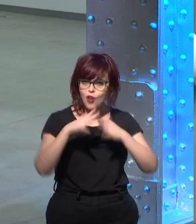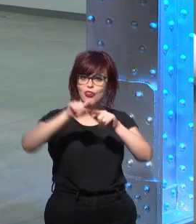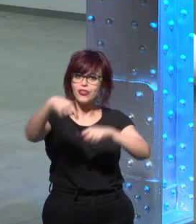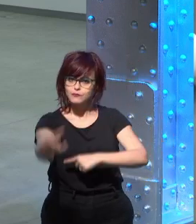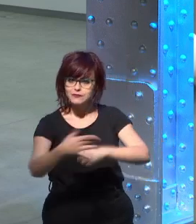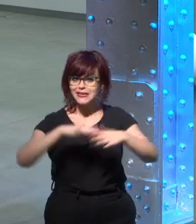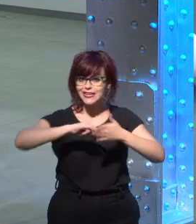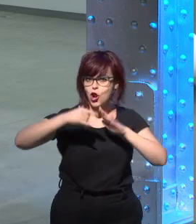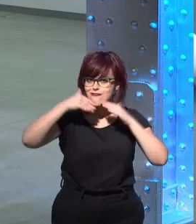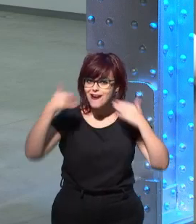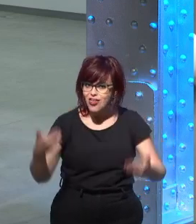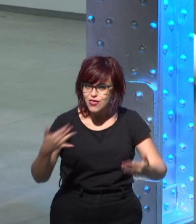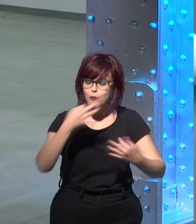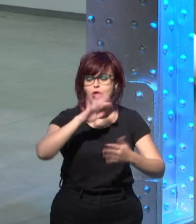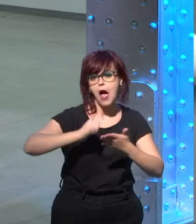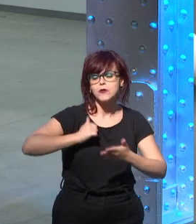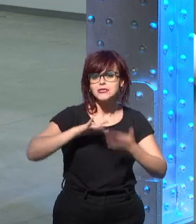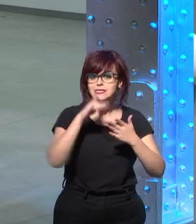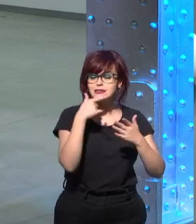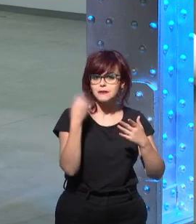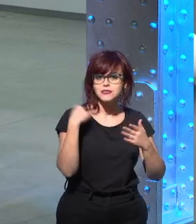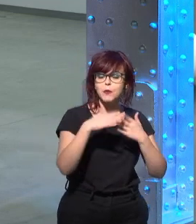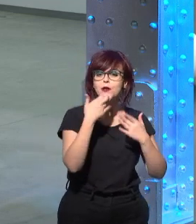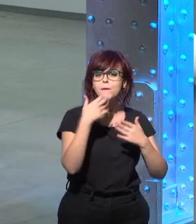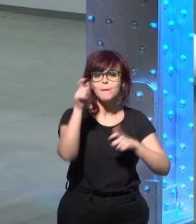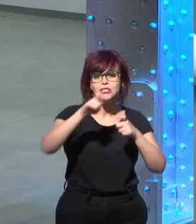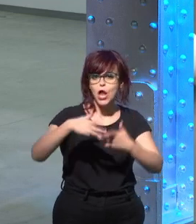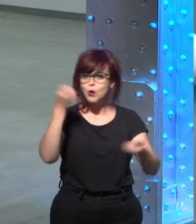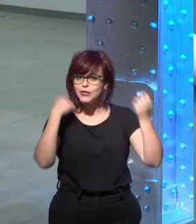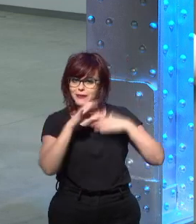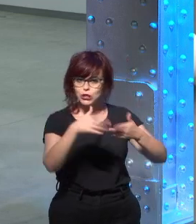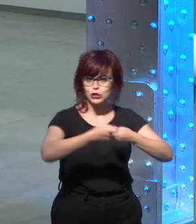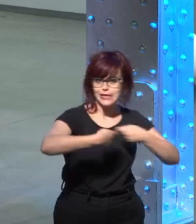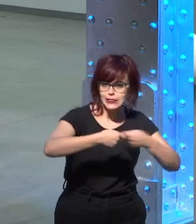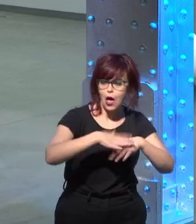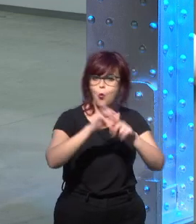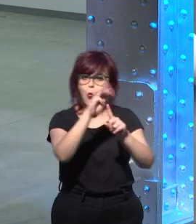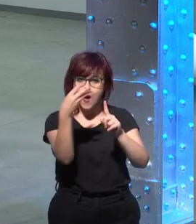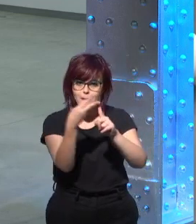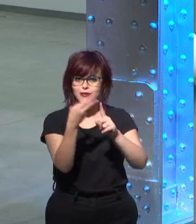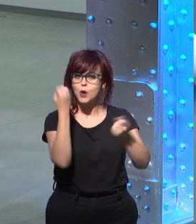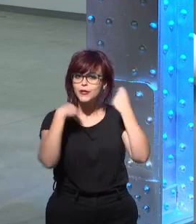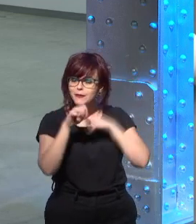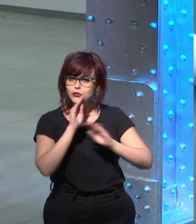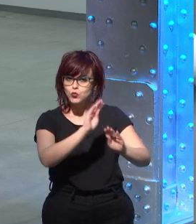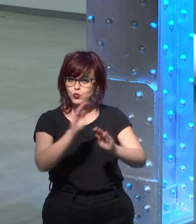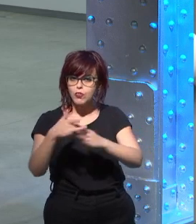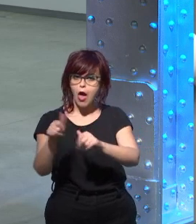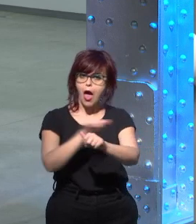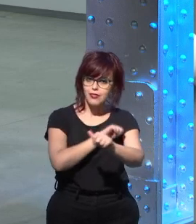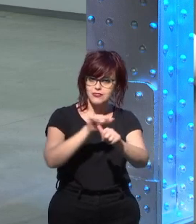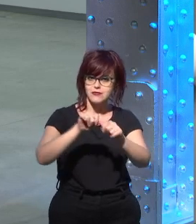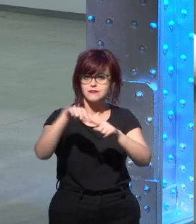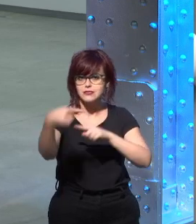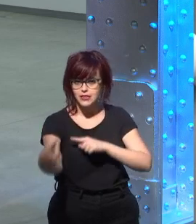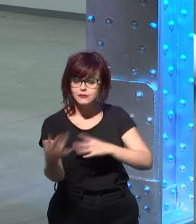tecnología nos permita medir qué es lo que hace la gente en las tiendas, qué es lo que hace la gente en las webs, y tenemos que aprender a